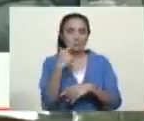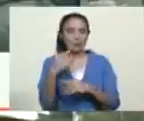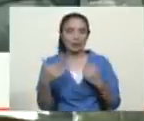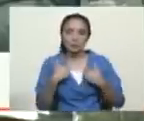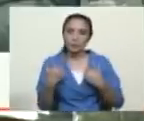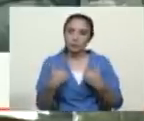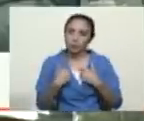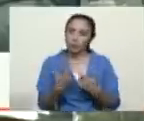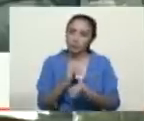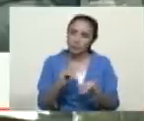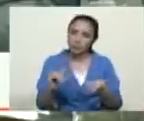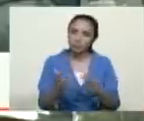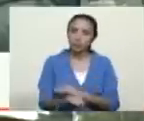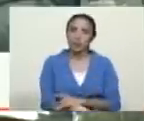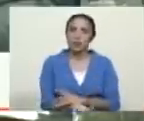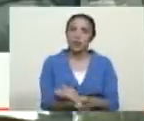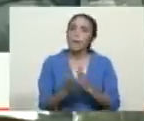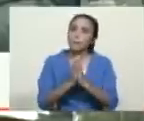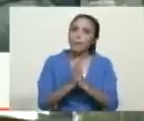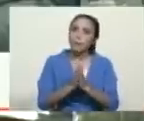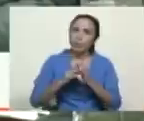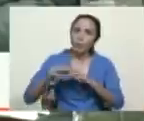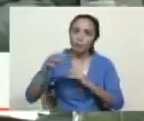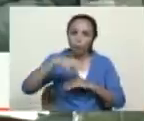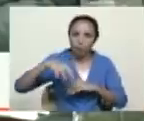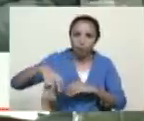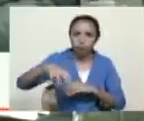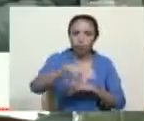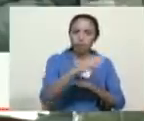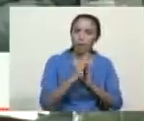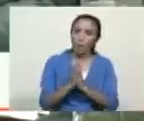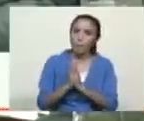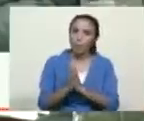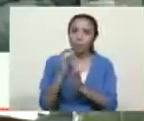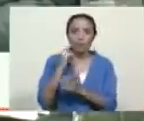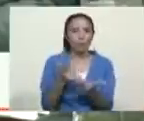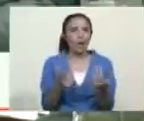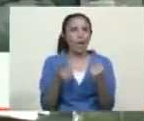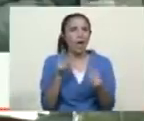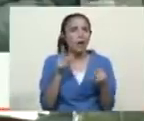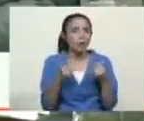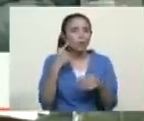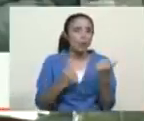Pedimos a todos los estados de la región que, independientemente de su orientación política,